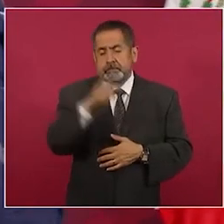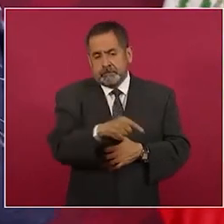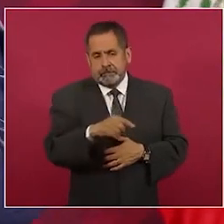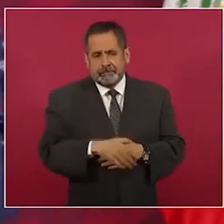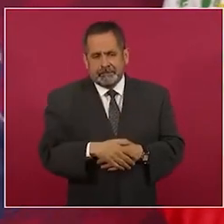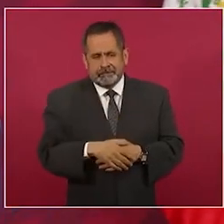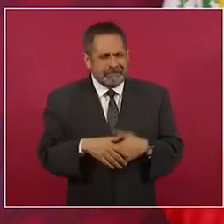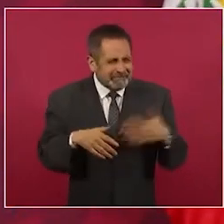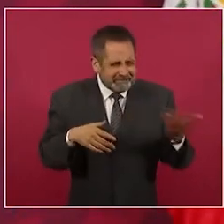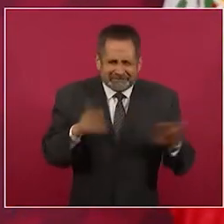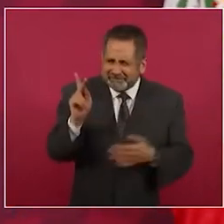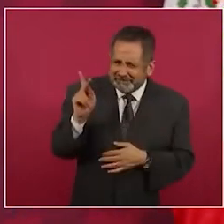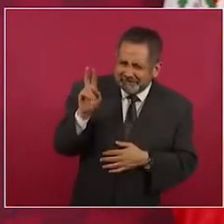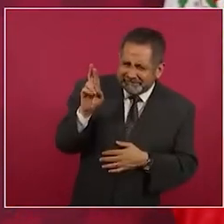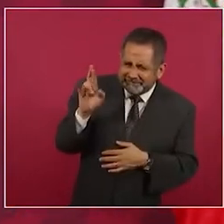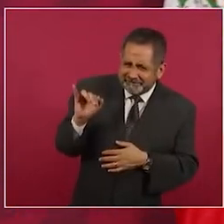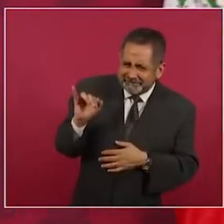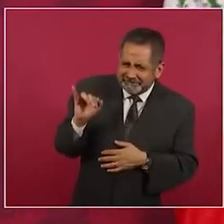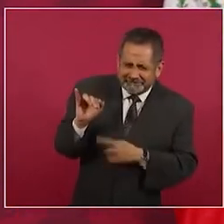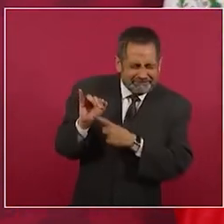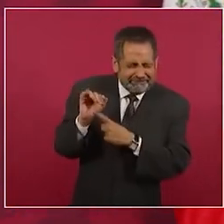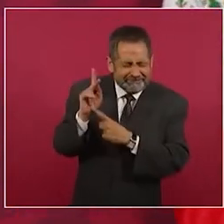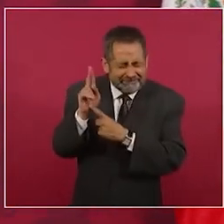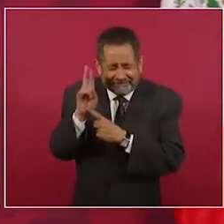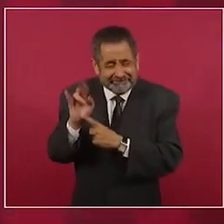lo del PRI